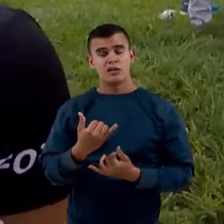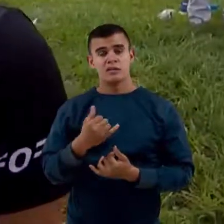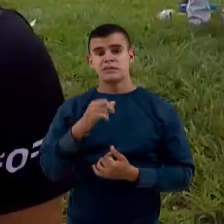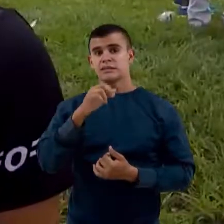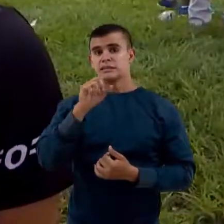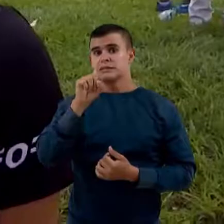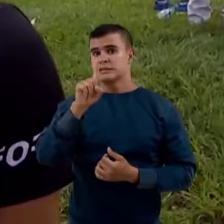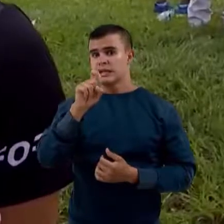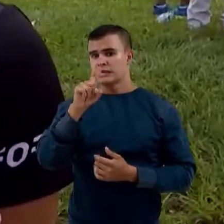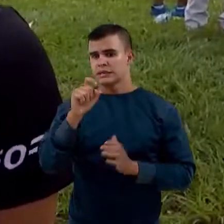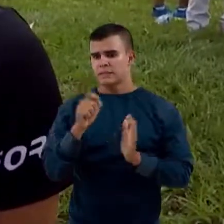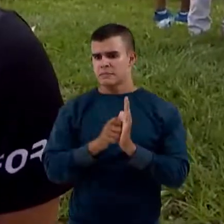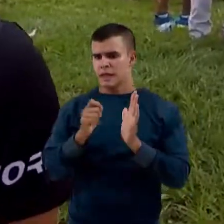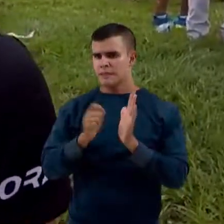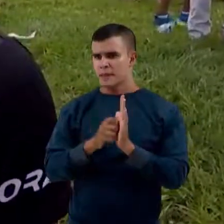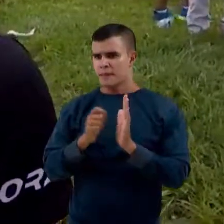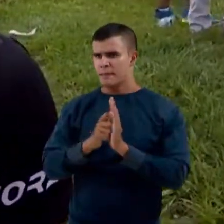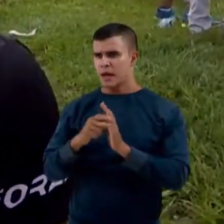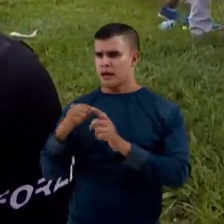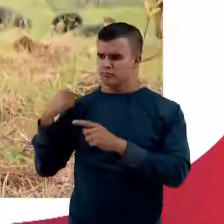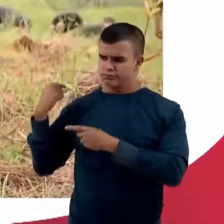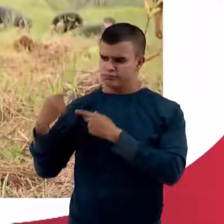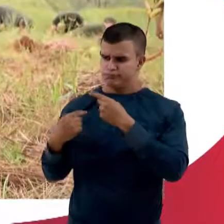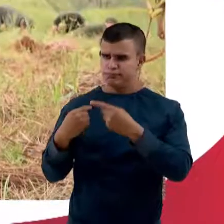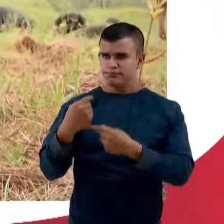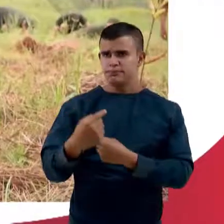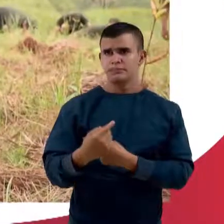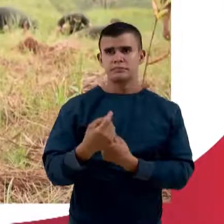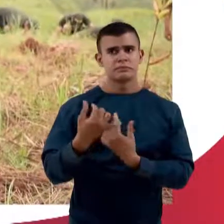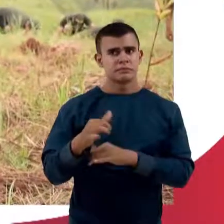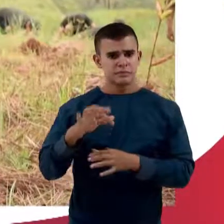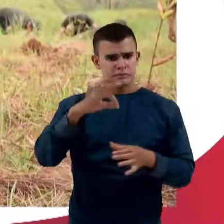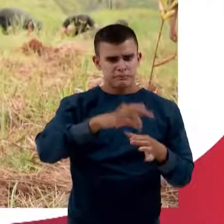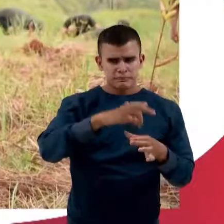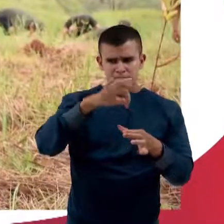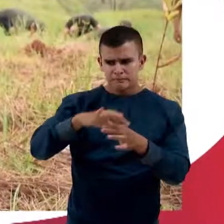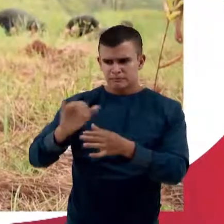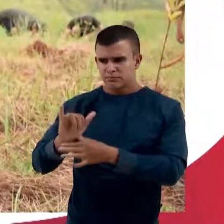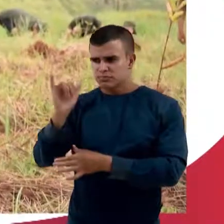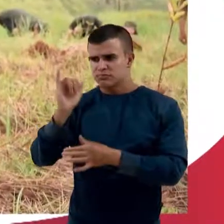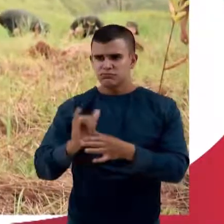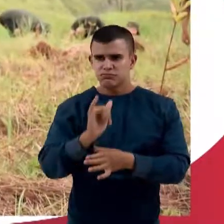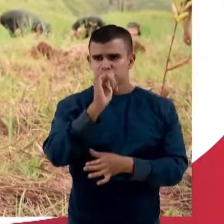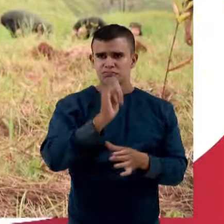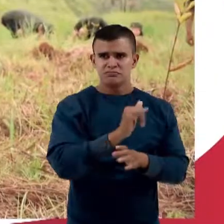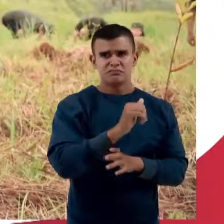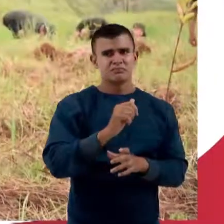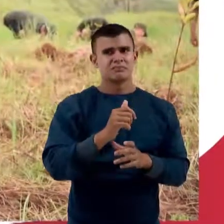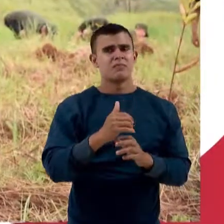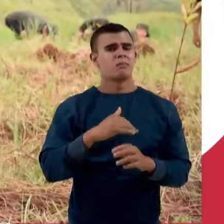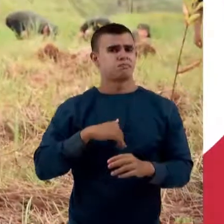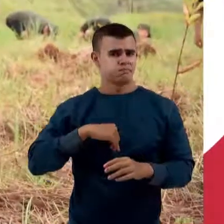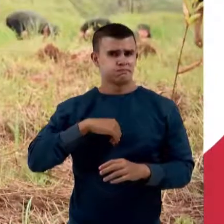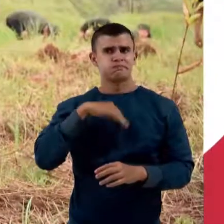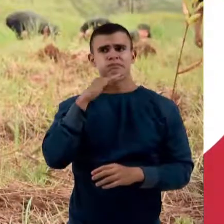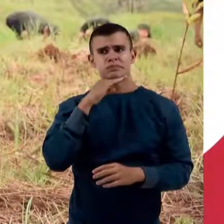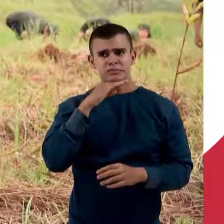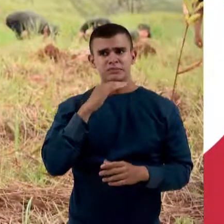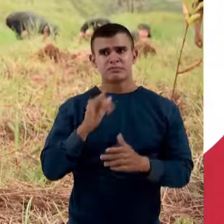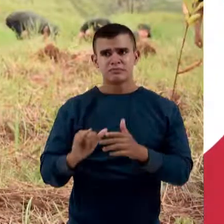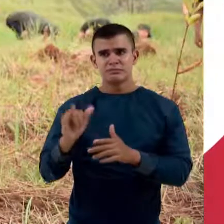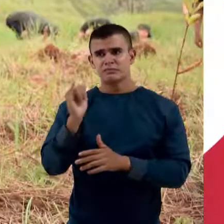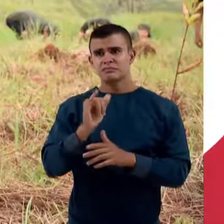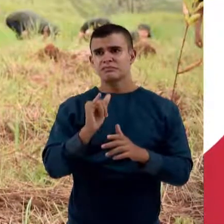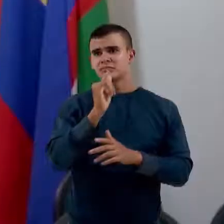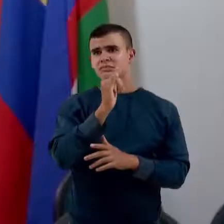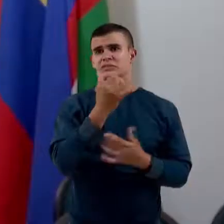su sexta edición que acabó de pasar. Y con estas seis ediciones se han sembrado ya una gran cantidad, digamos, de árboles